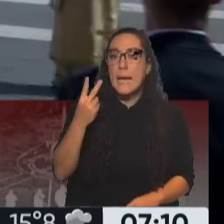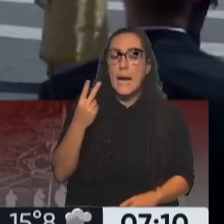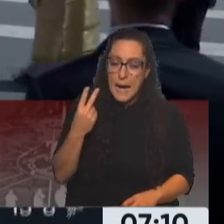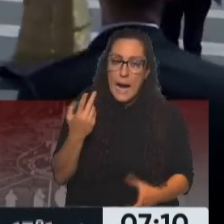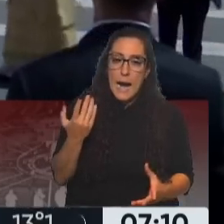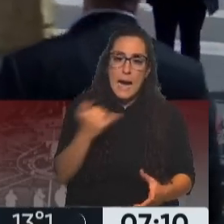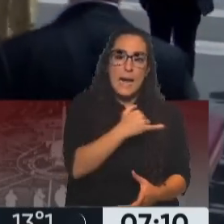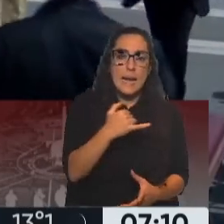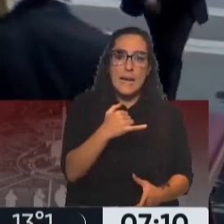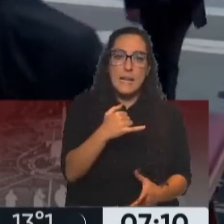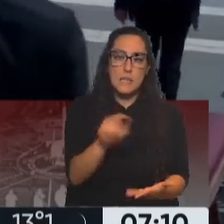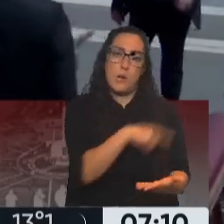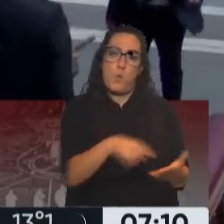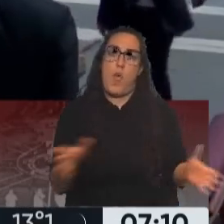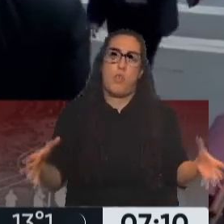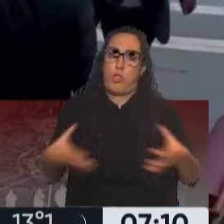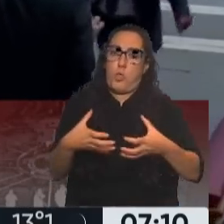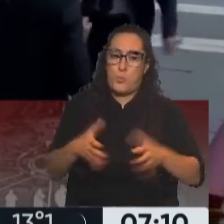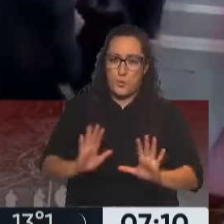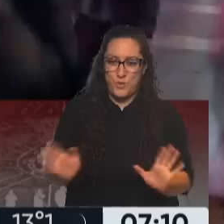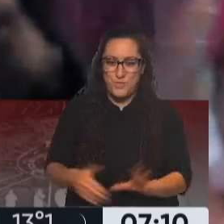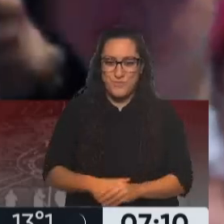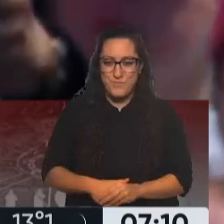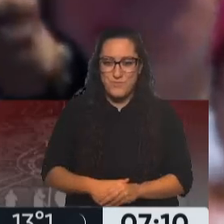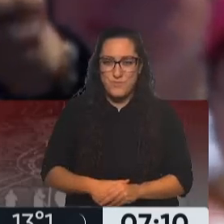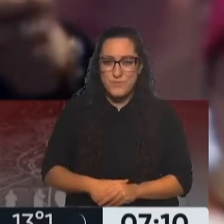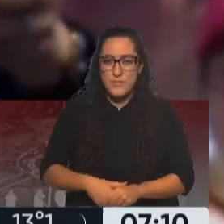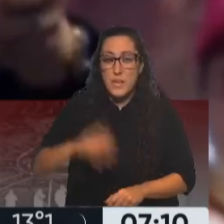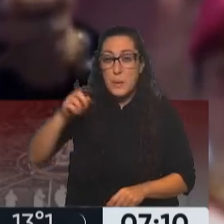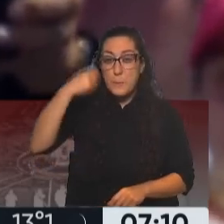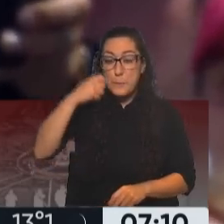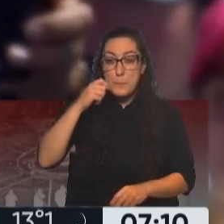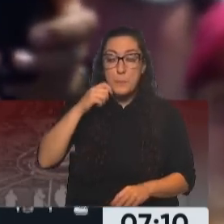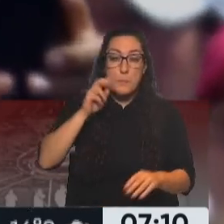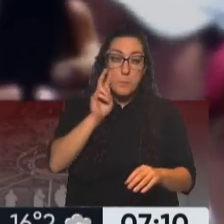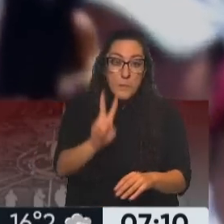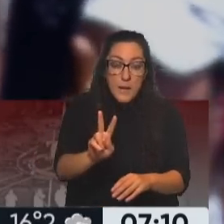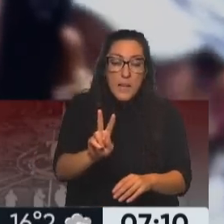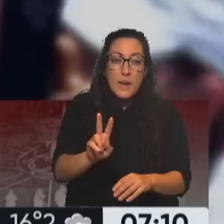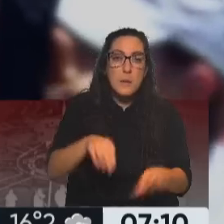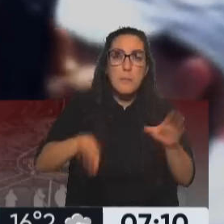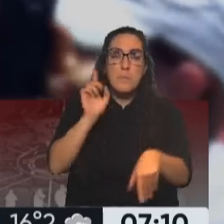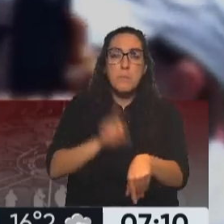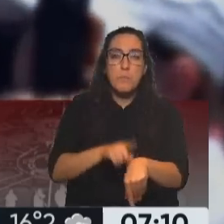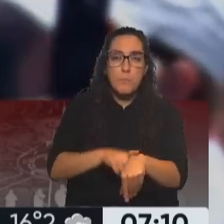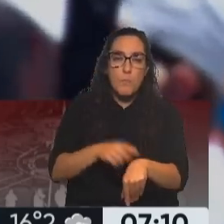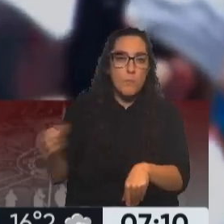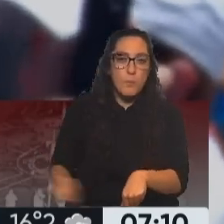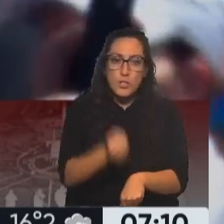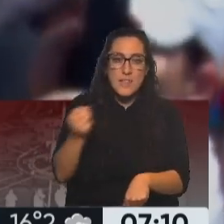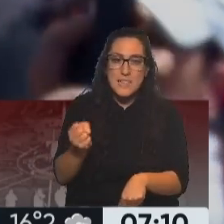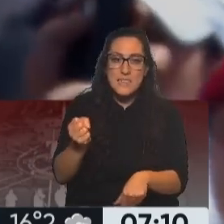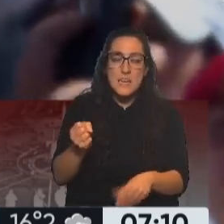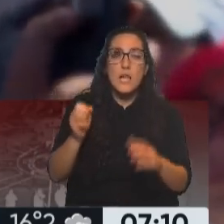negatividad se cancelaron al tiro. Guido, estamos compartiendo una de las imágenes más importantes de la despedida, con aplausos que interrumpieron